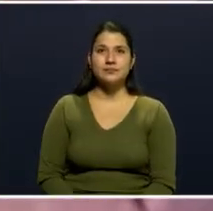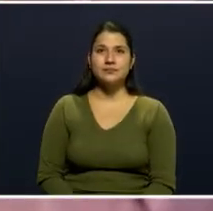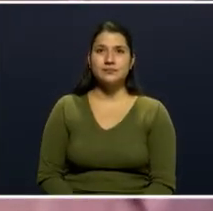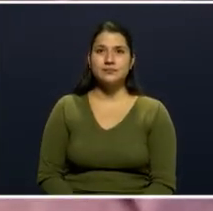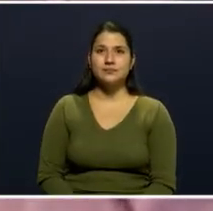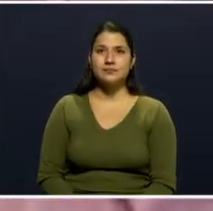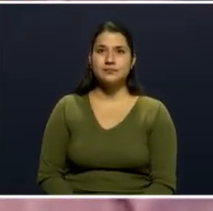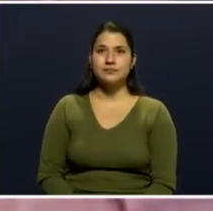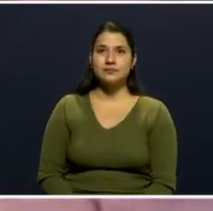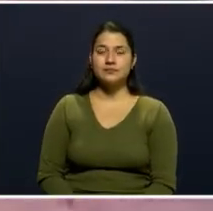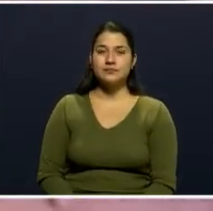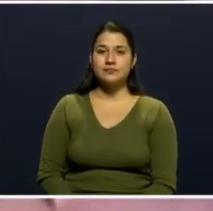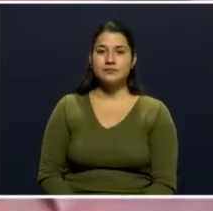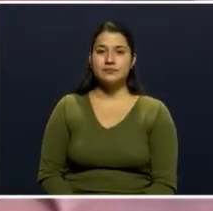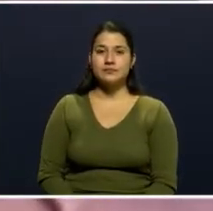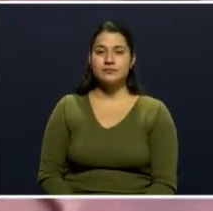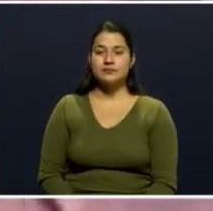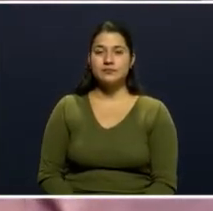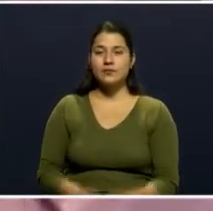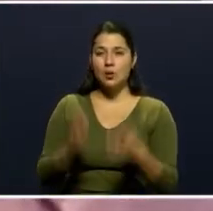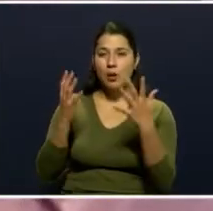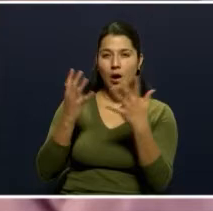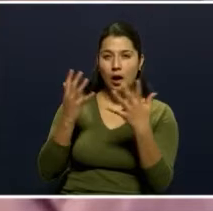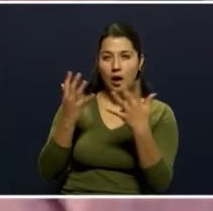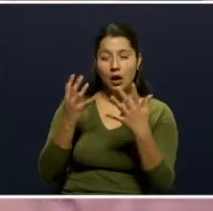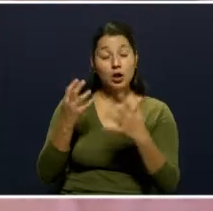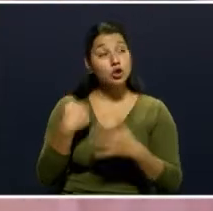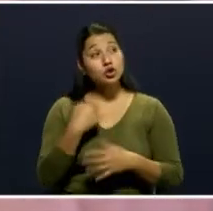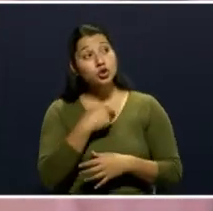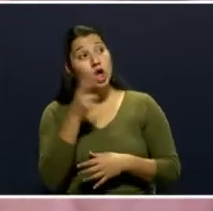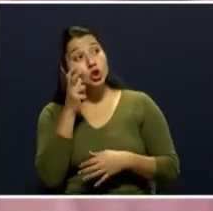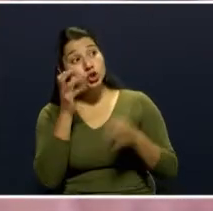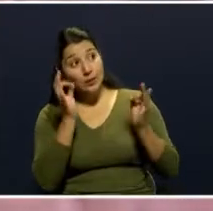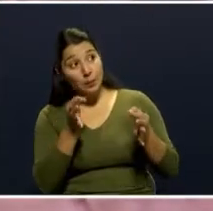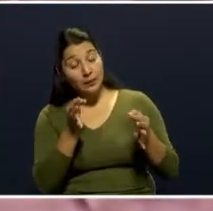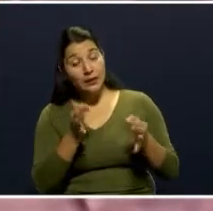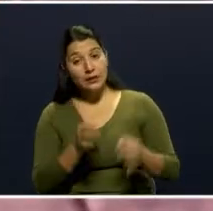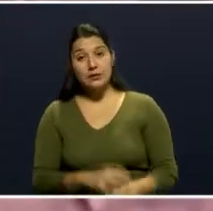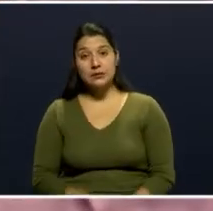Se me quedó. No, nosotros la escuchamos bien, Irene, ¿eh?